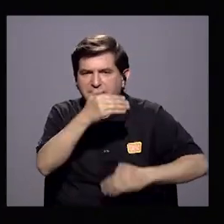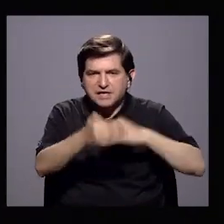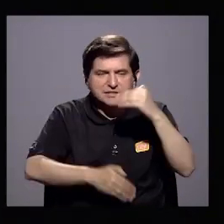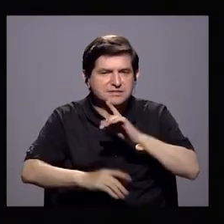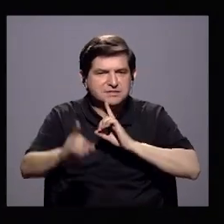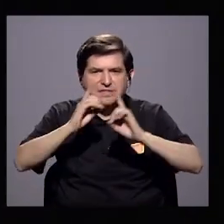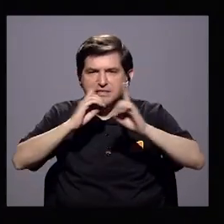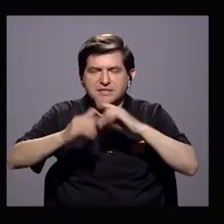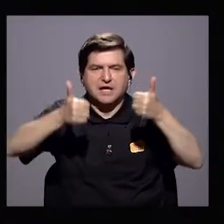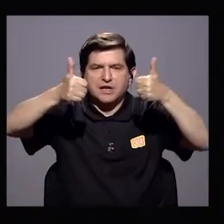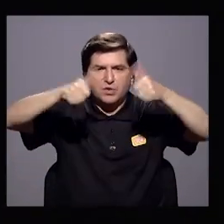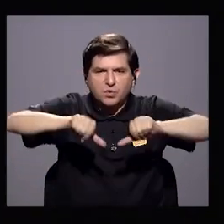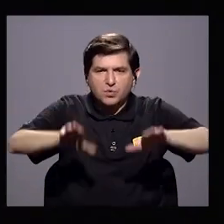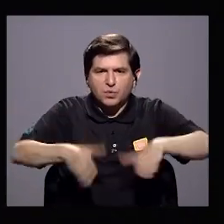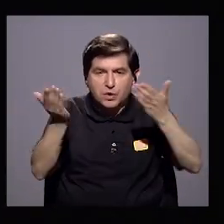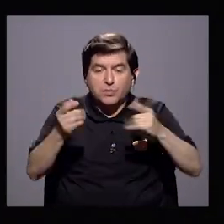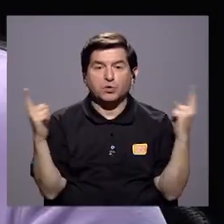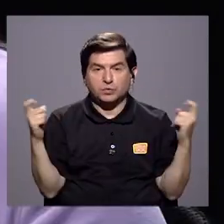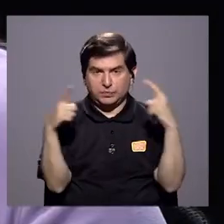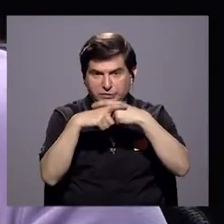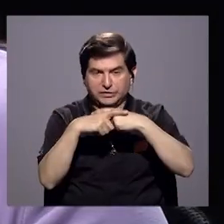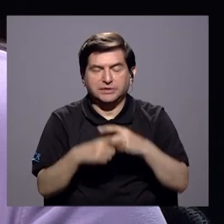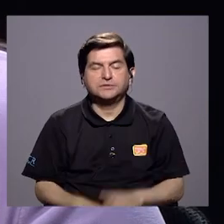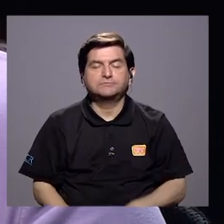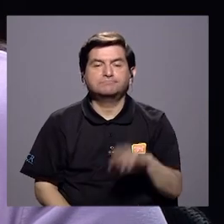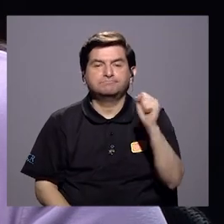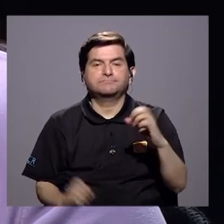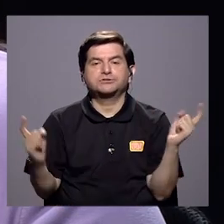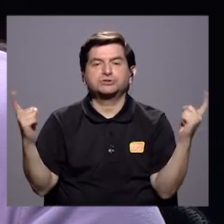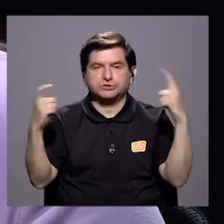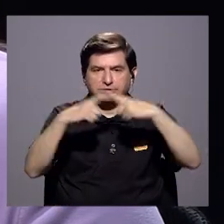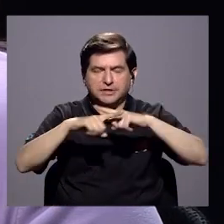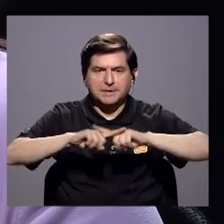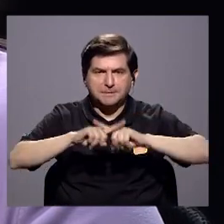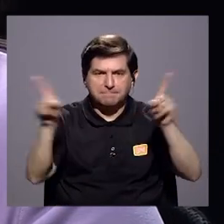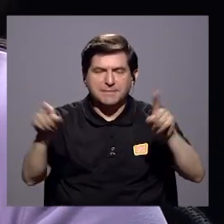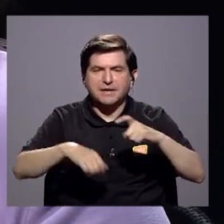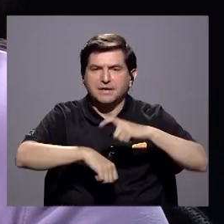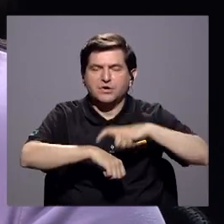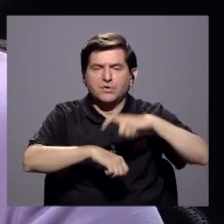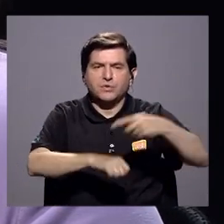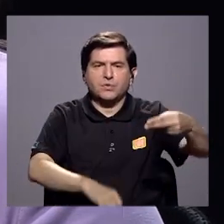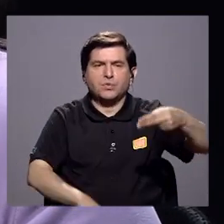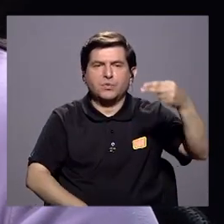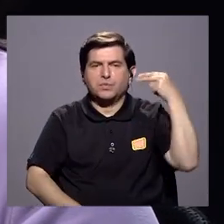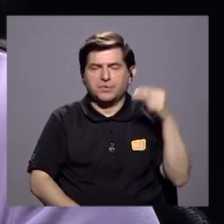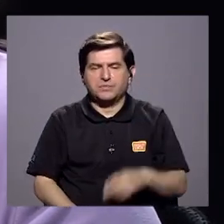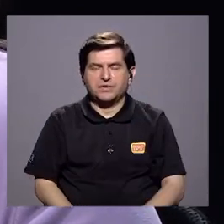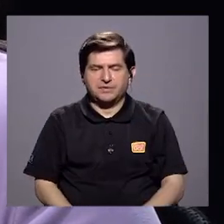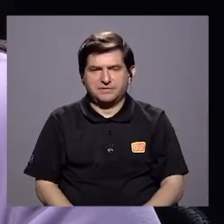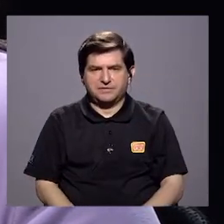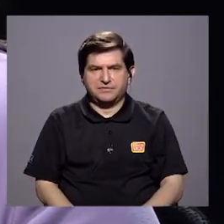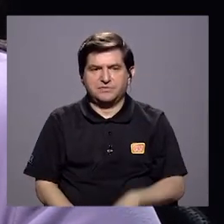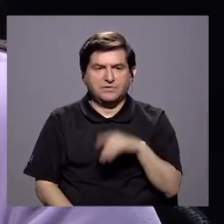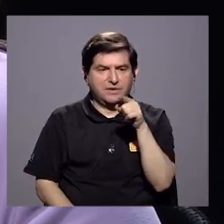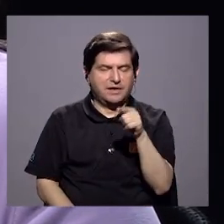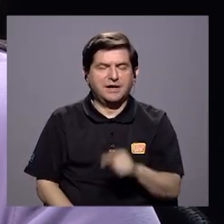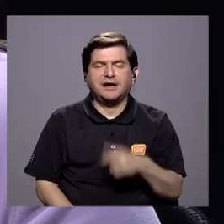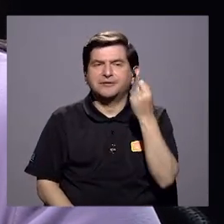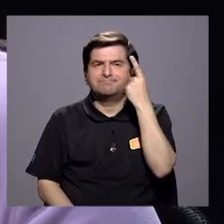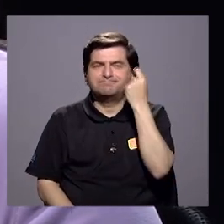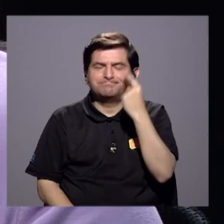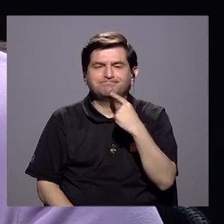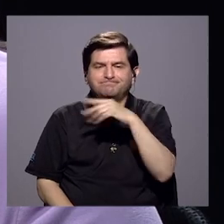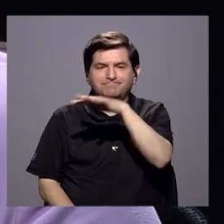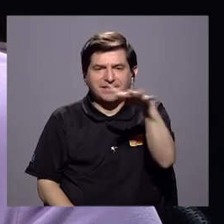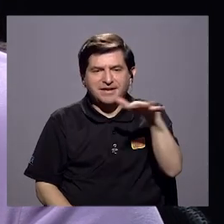procesos de diálogo para lograr acuerdos? Es muy complejo. Es muy complejo, pero creo que llegamos a un momento histórico, a un punto de inflexión en el que se